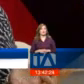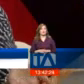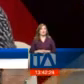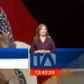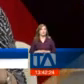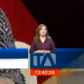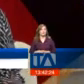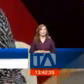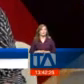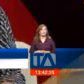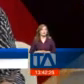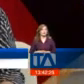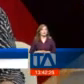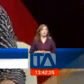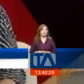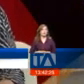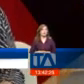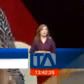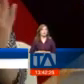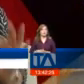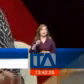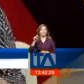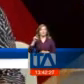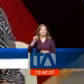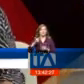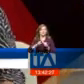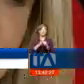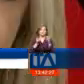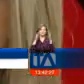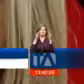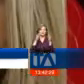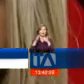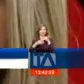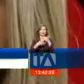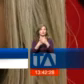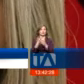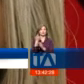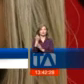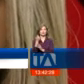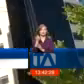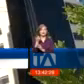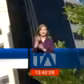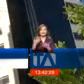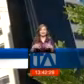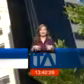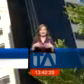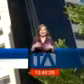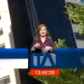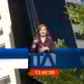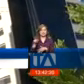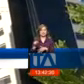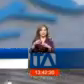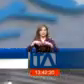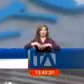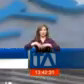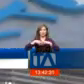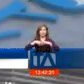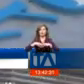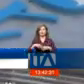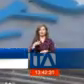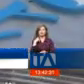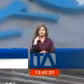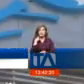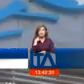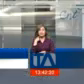laborales que tiene precisamente CNT, porque eso es una prioridad para el Estado. Moncayo recalca que de no hacerlo, CNT podría correr la